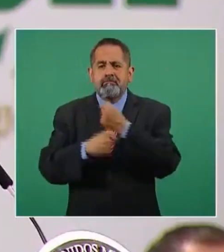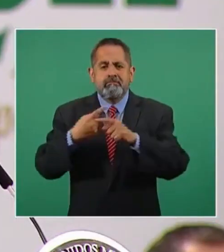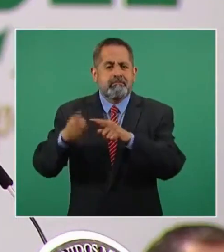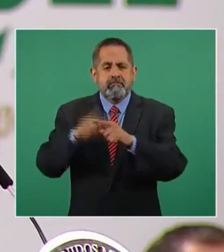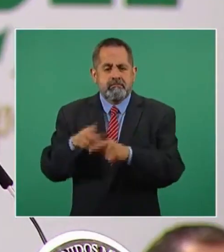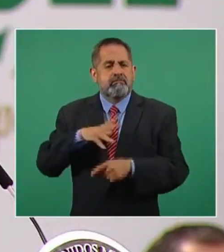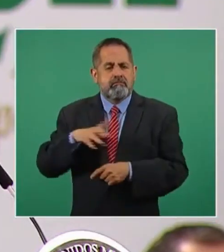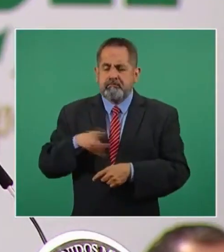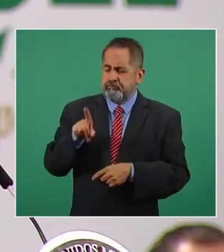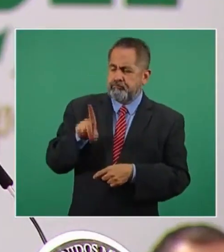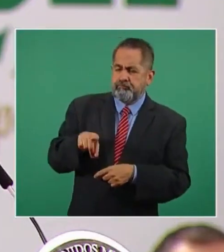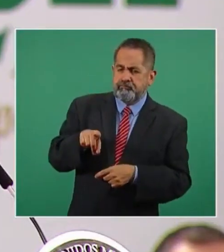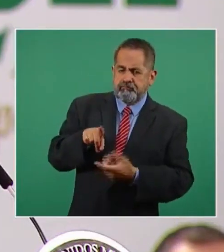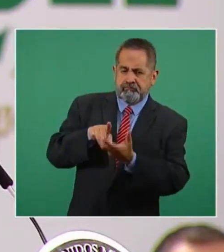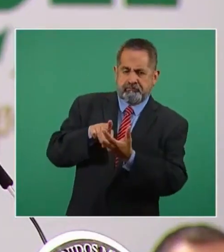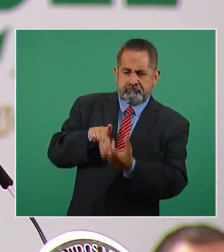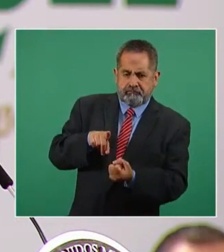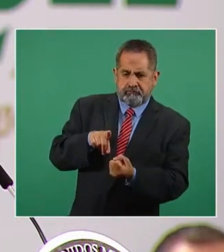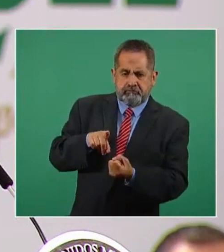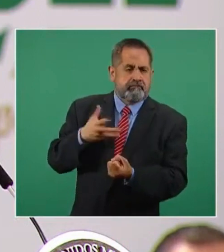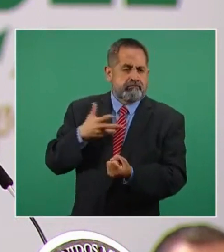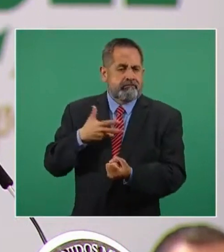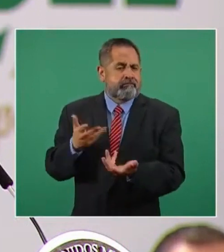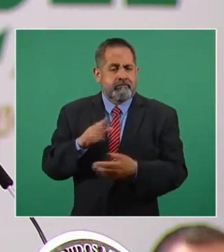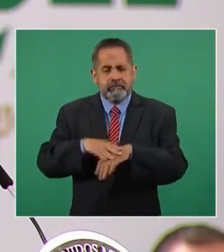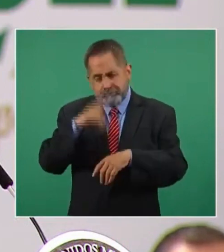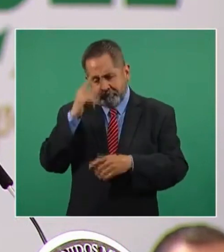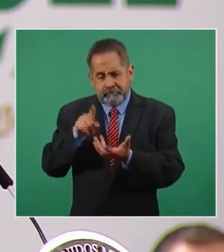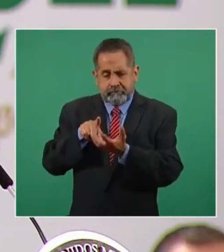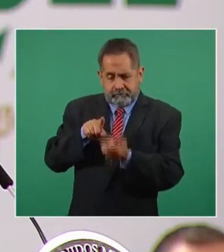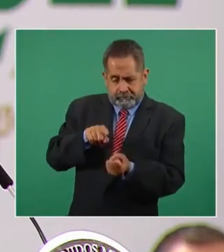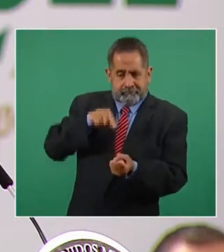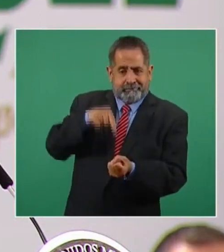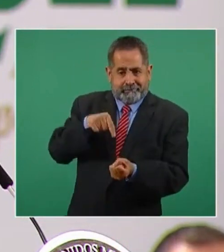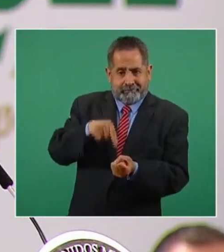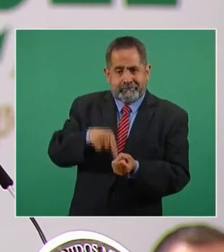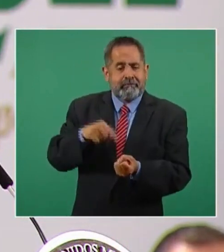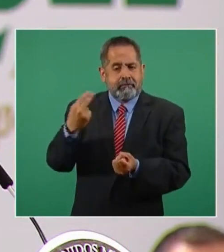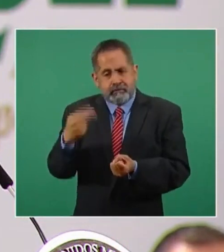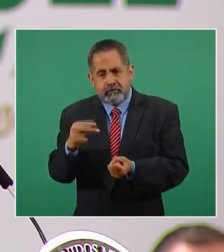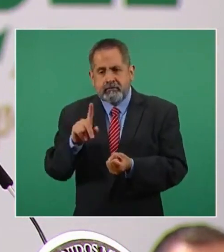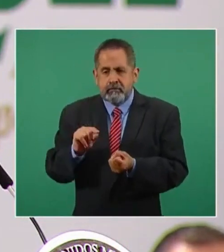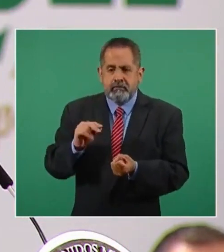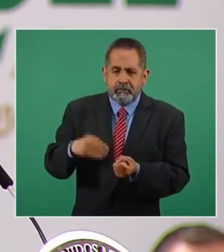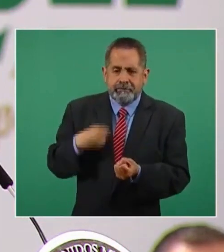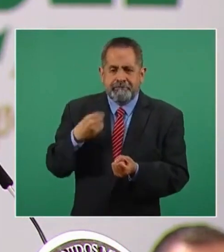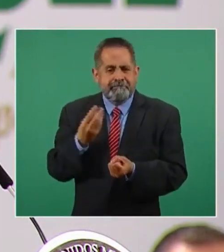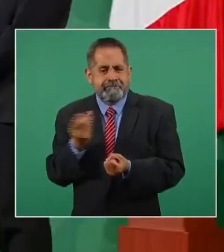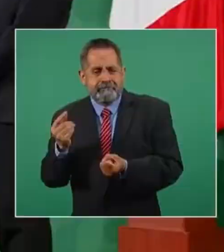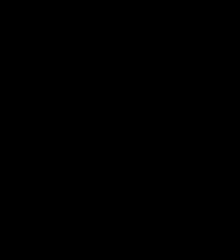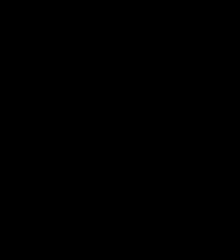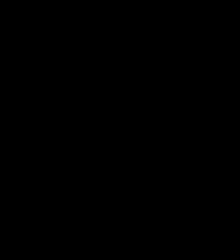departamentales. Incluso hoy las telefónicas piden los datos personales para los sistemas de renta